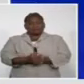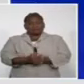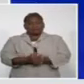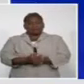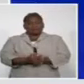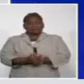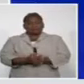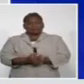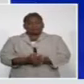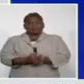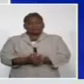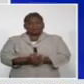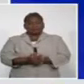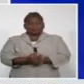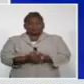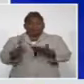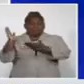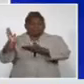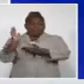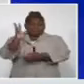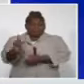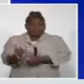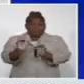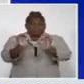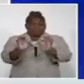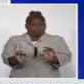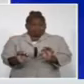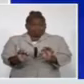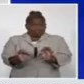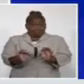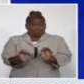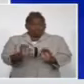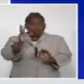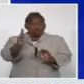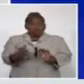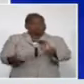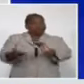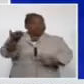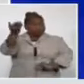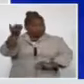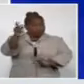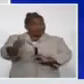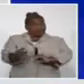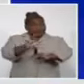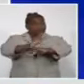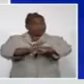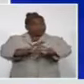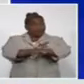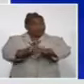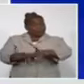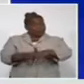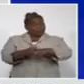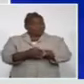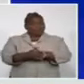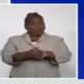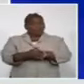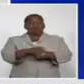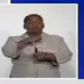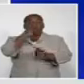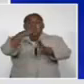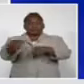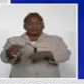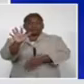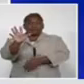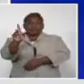con esta cifra pues es un número elevado de casos. Realmente fallecidos